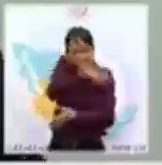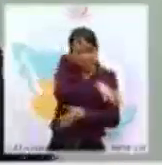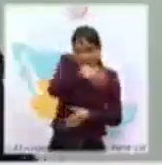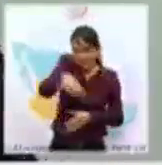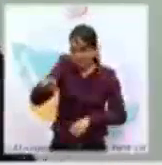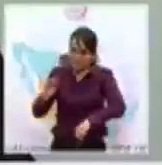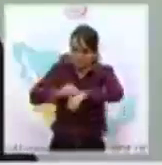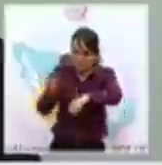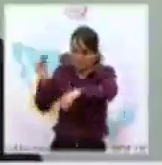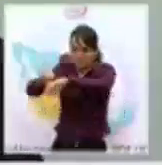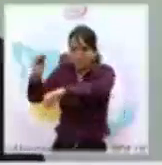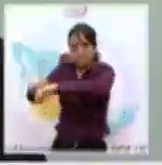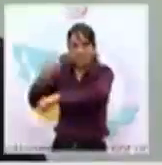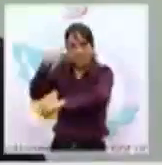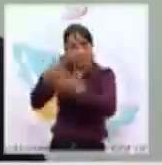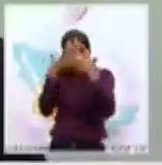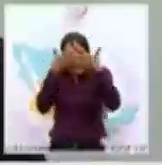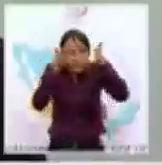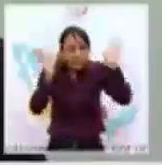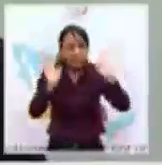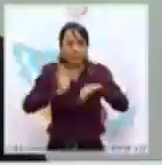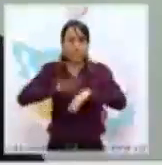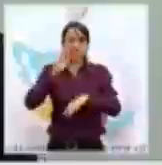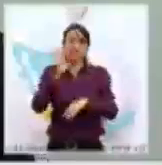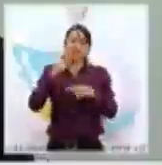cero, borremos.